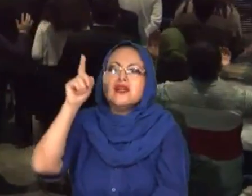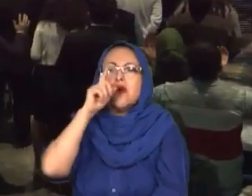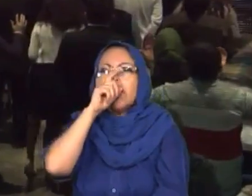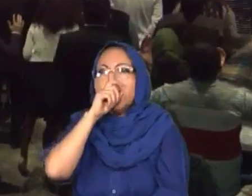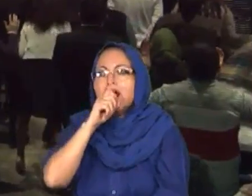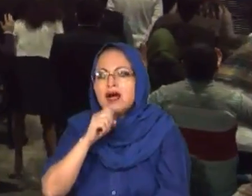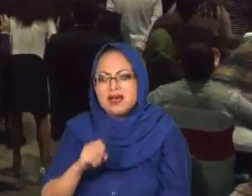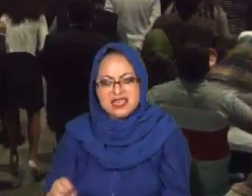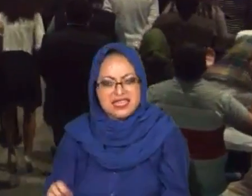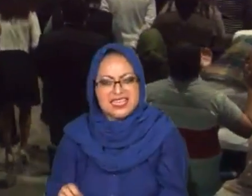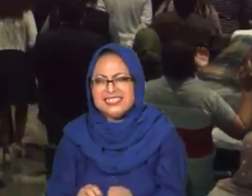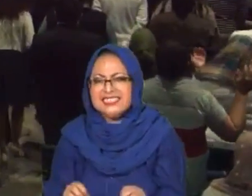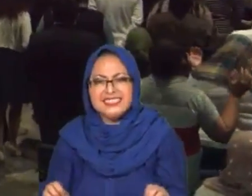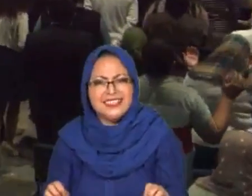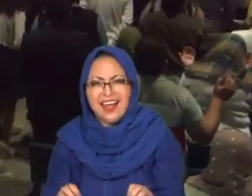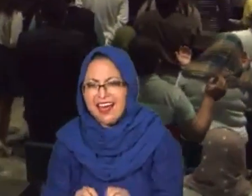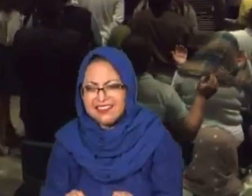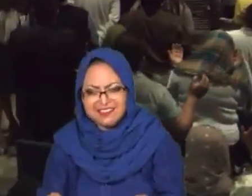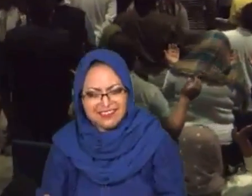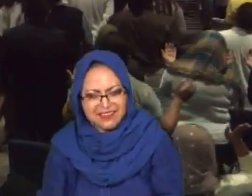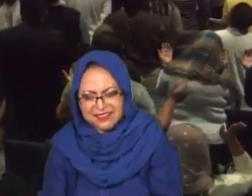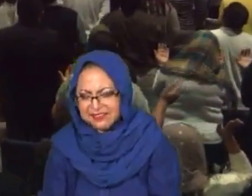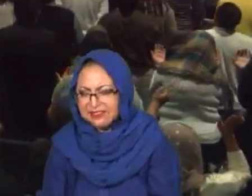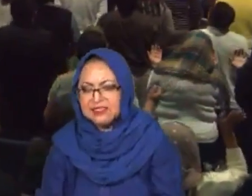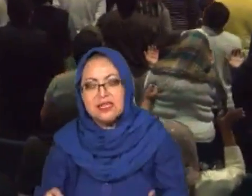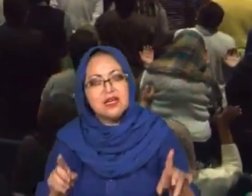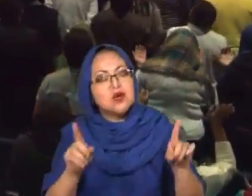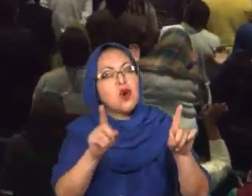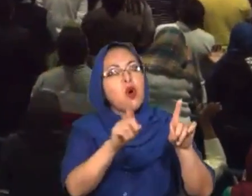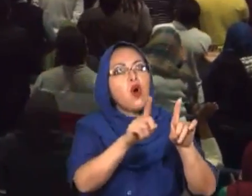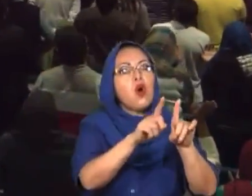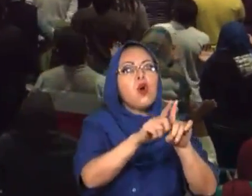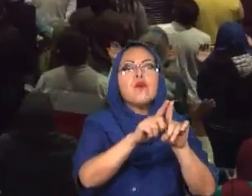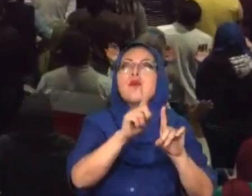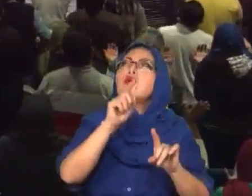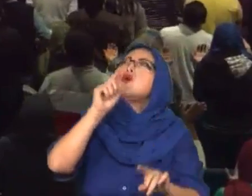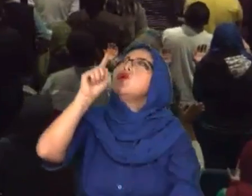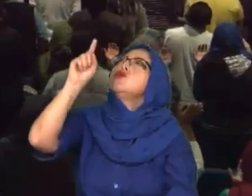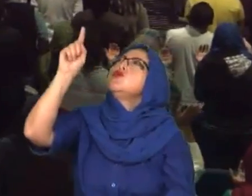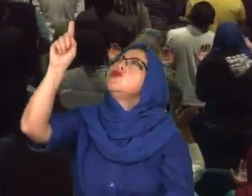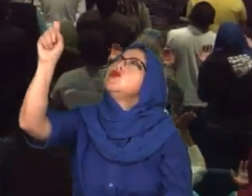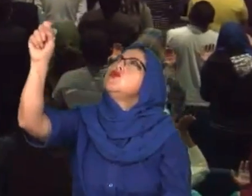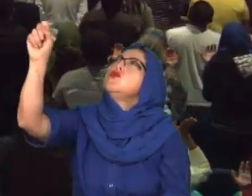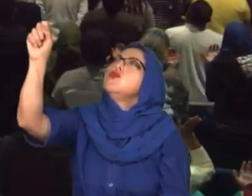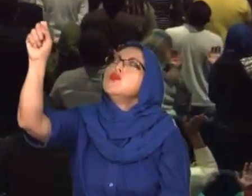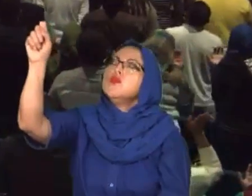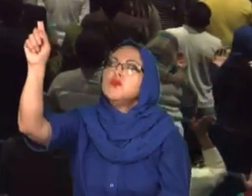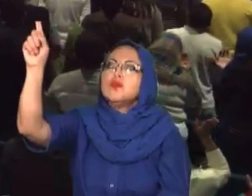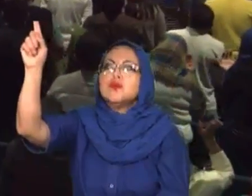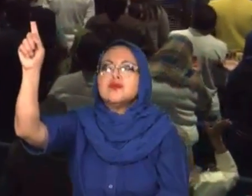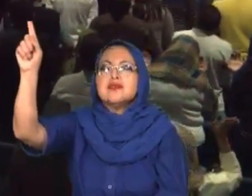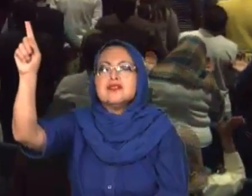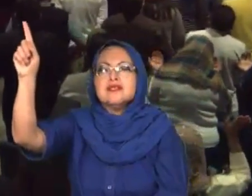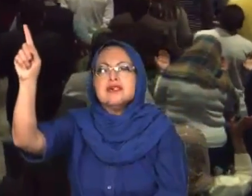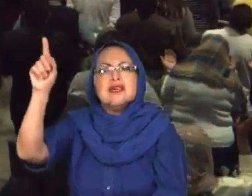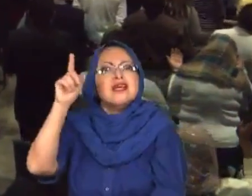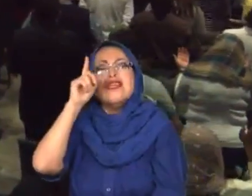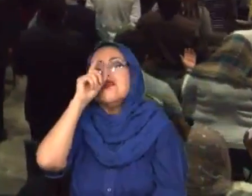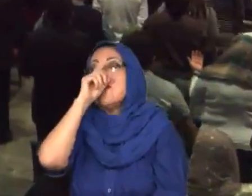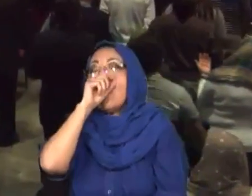No hay nadie como tú. No hay nadie como